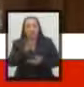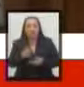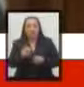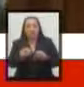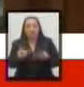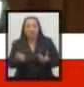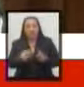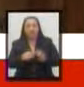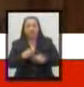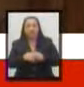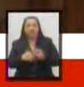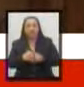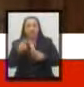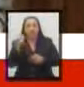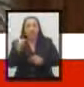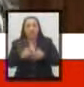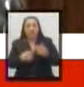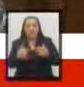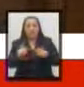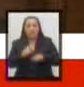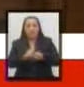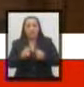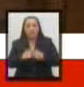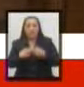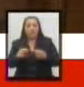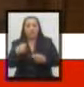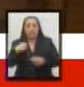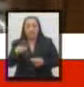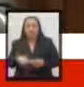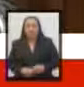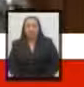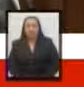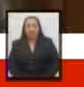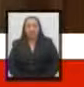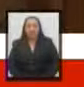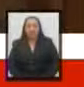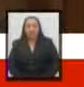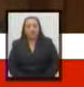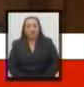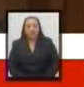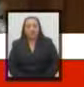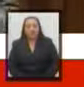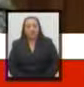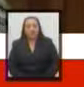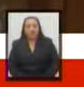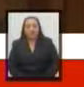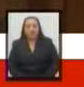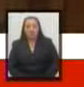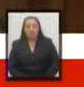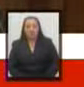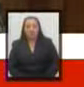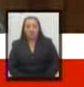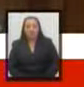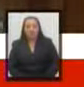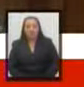Bien, entonces dentro de todo este contexto de que tenemos que cambiar la política social, de que tenemos que ir a la política de los derechos, que tenemos que acabar con